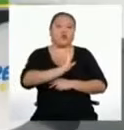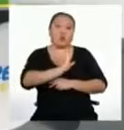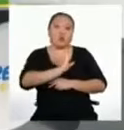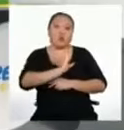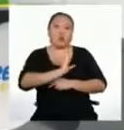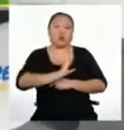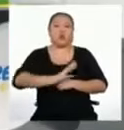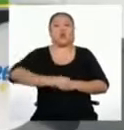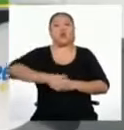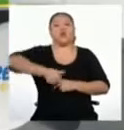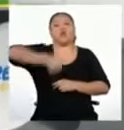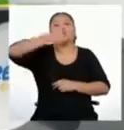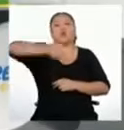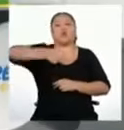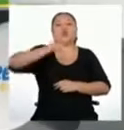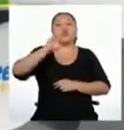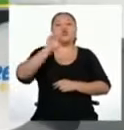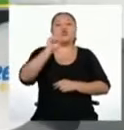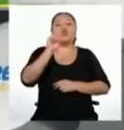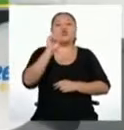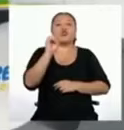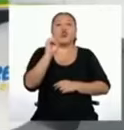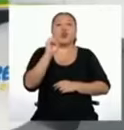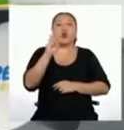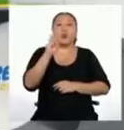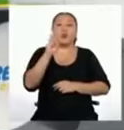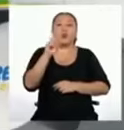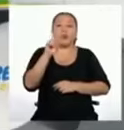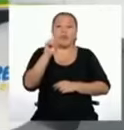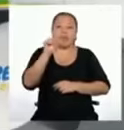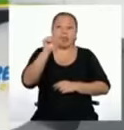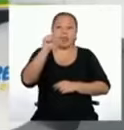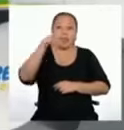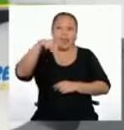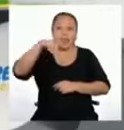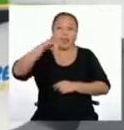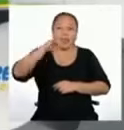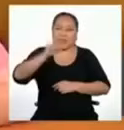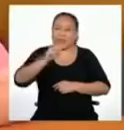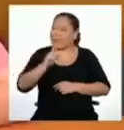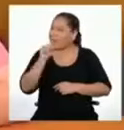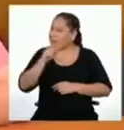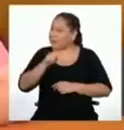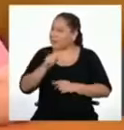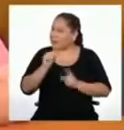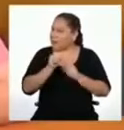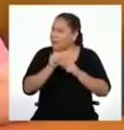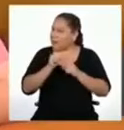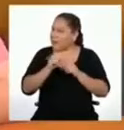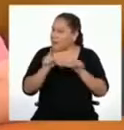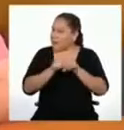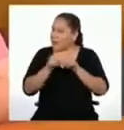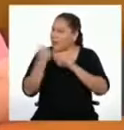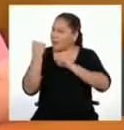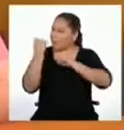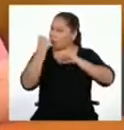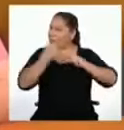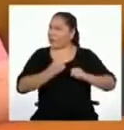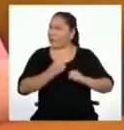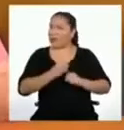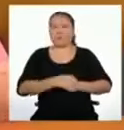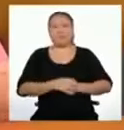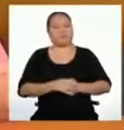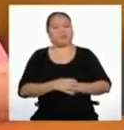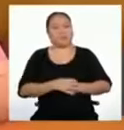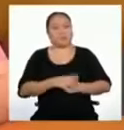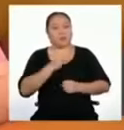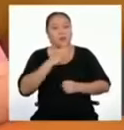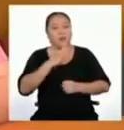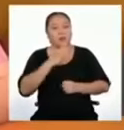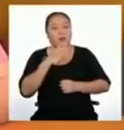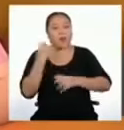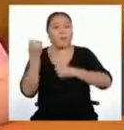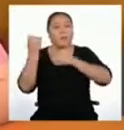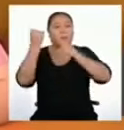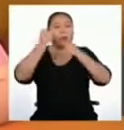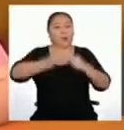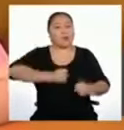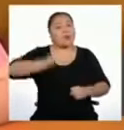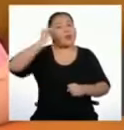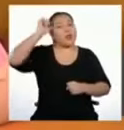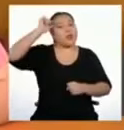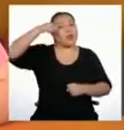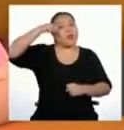Esa palabrita, soberanía, me hace pensar también en poder. Si hablamos de poder, recordemos